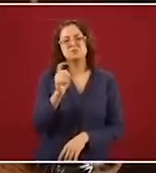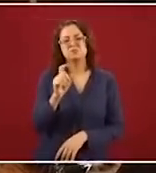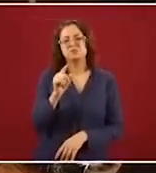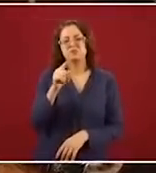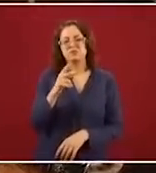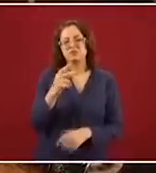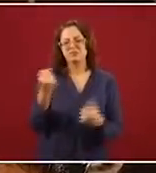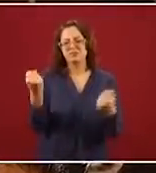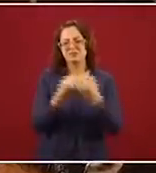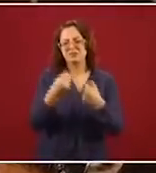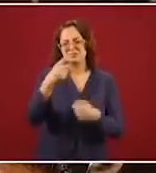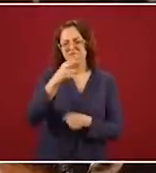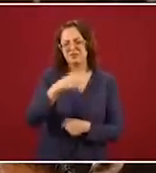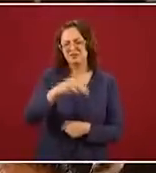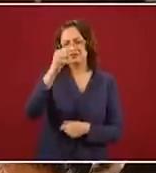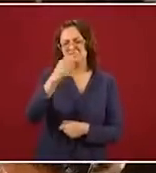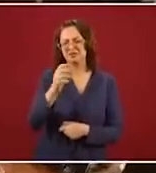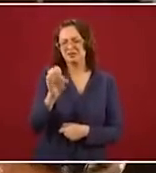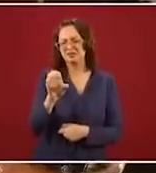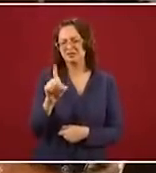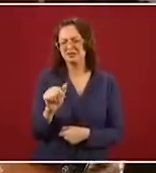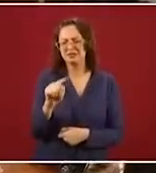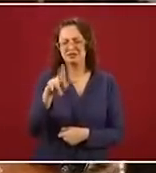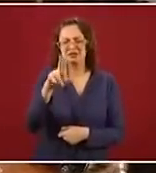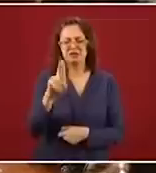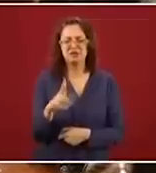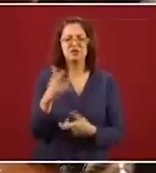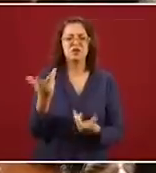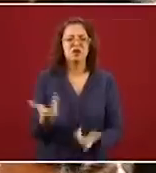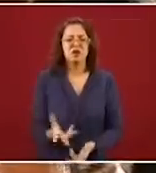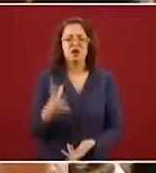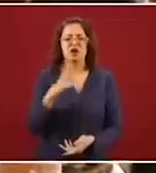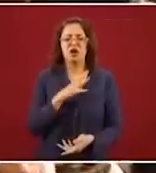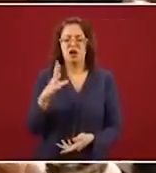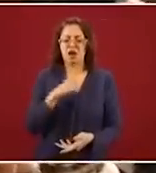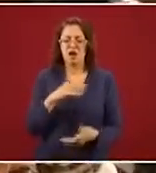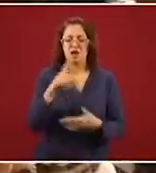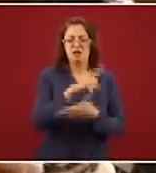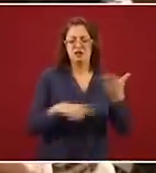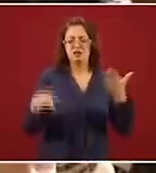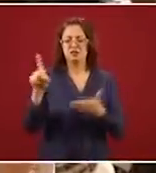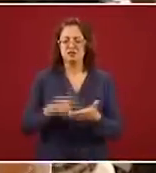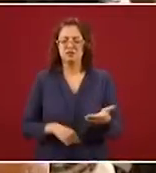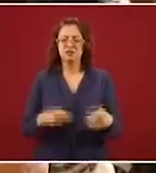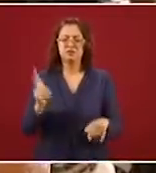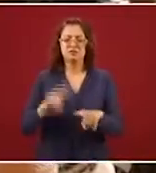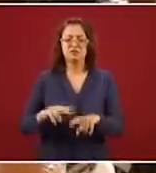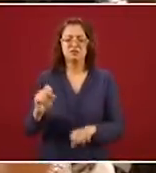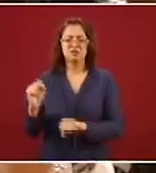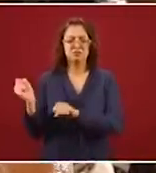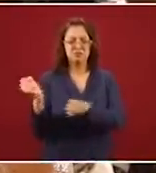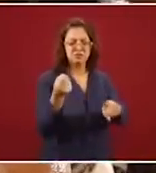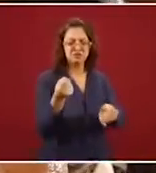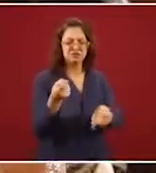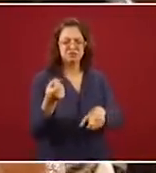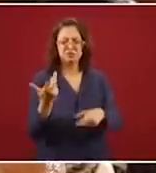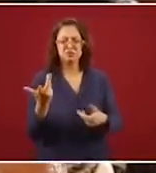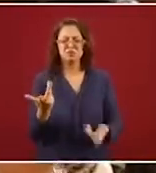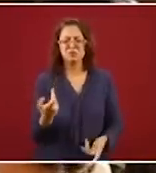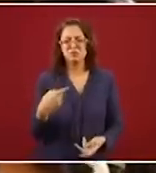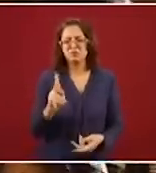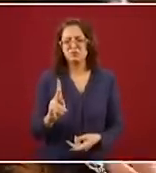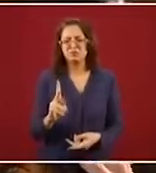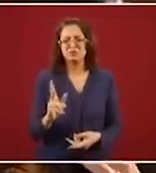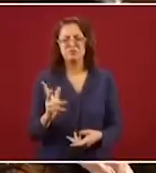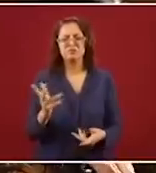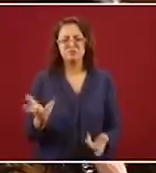frontera hay retraso, hay cancelación de parques de béisbol incluso. No voy a citar los datos específicos, pero en general se